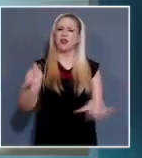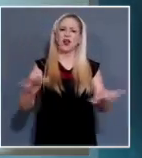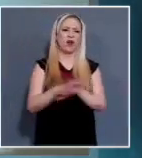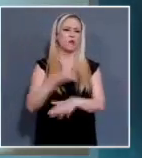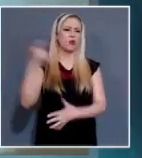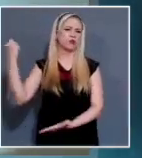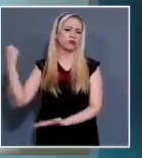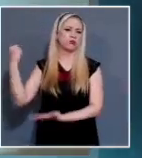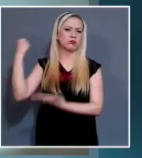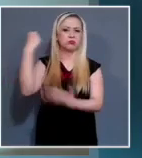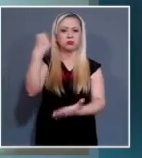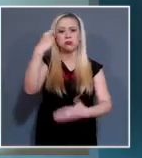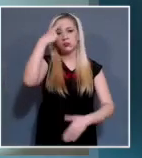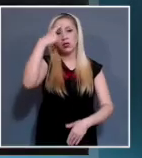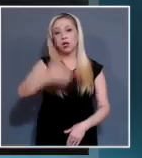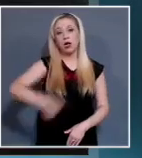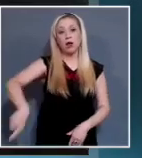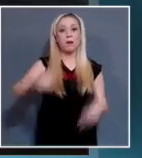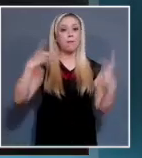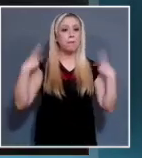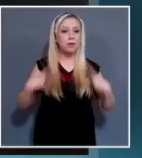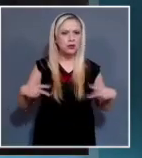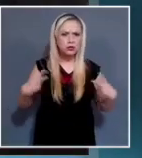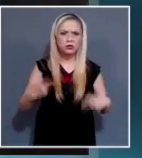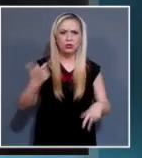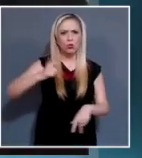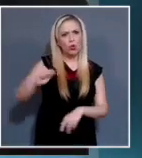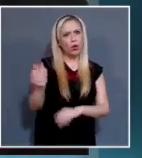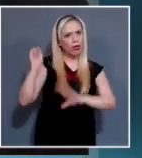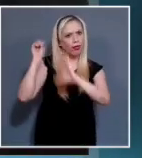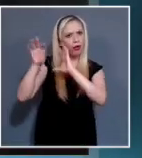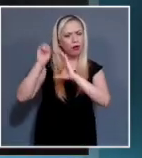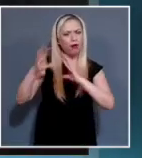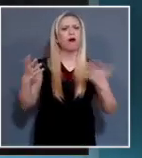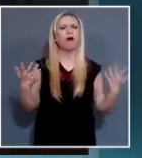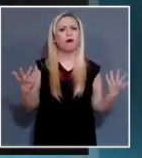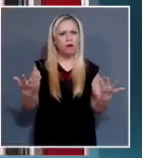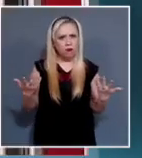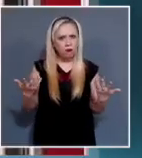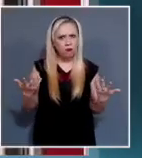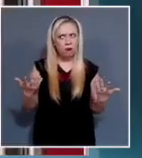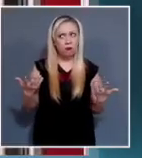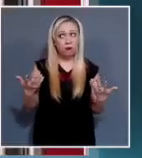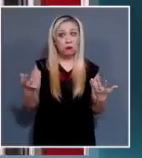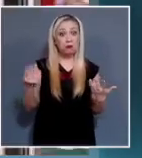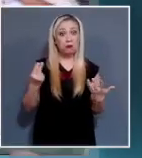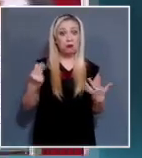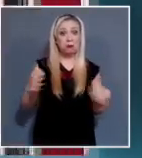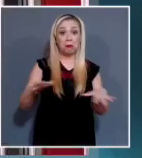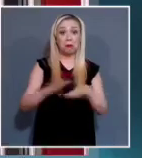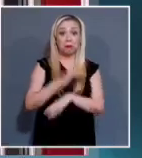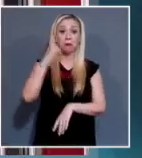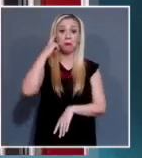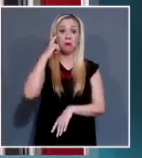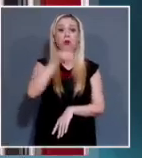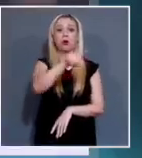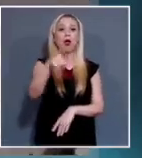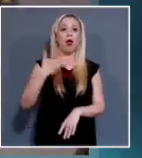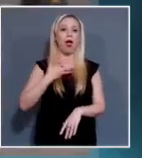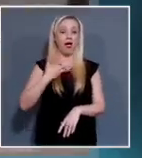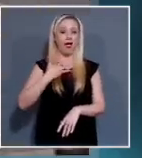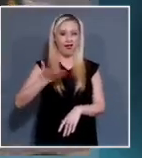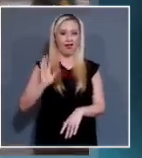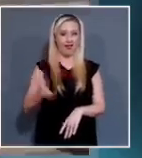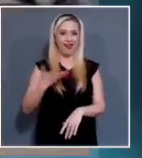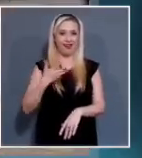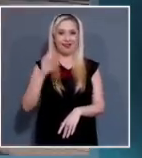de las y los trabajadores. Pretenden impulsar mecanismos de simplificación para quienes ya tienen una cuenta, los que aportan y los que